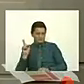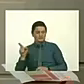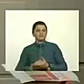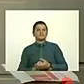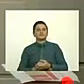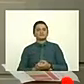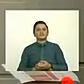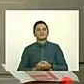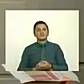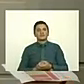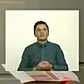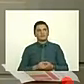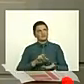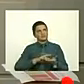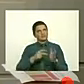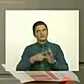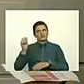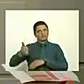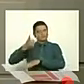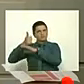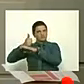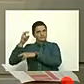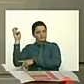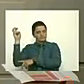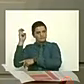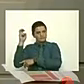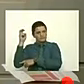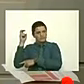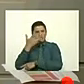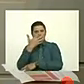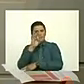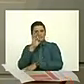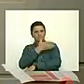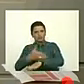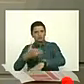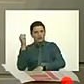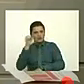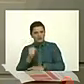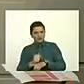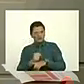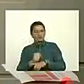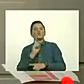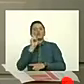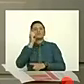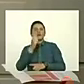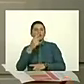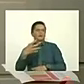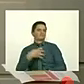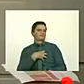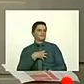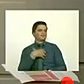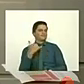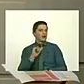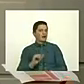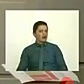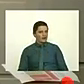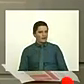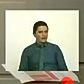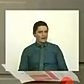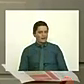gana 50 millones de pesos adicionales porque tuvo éxito. Lo que no sabemos es si él sabía, pero después sí